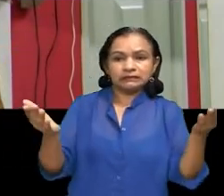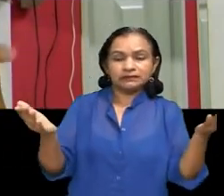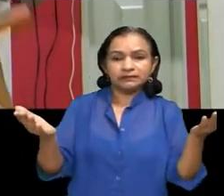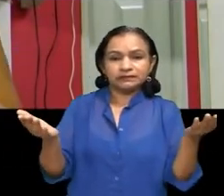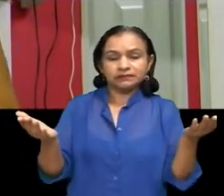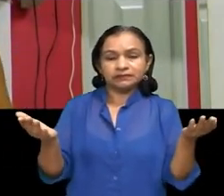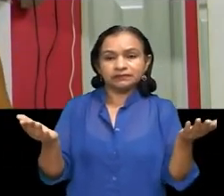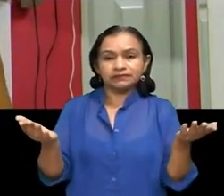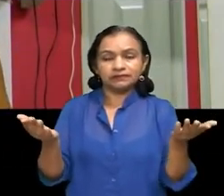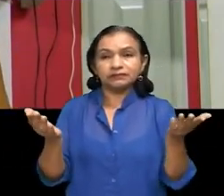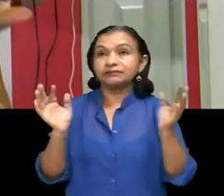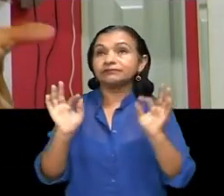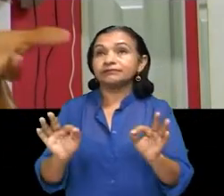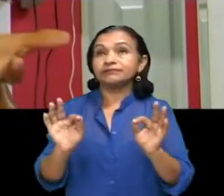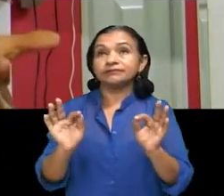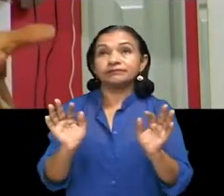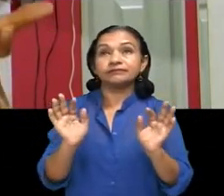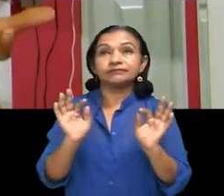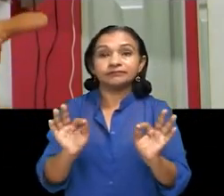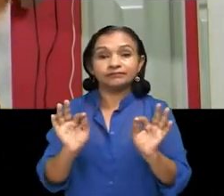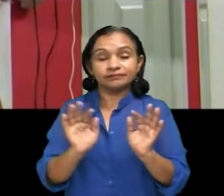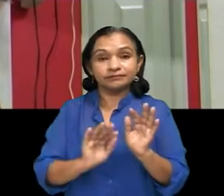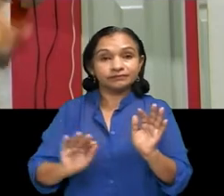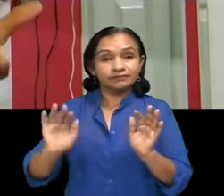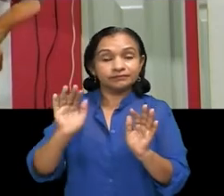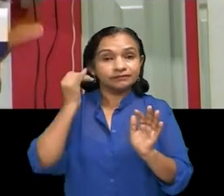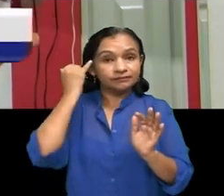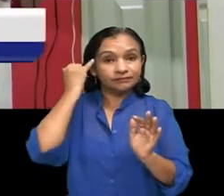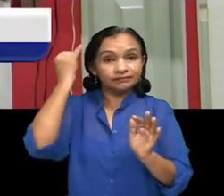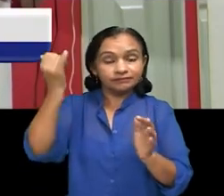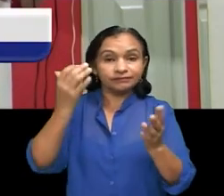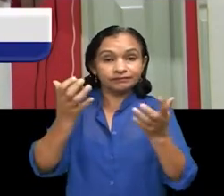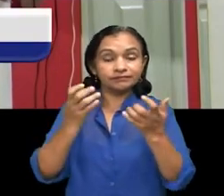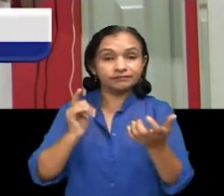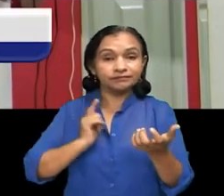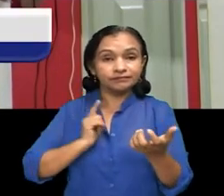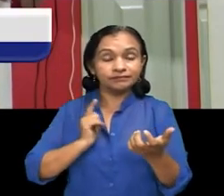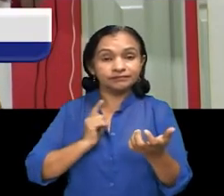un espacio decente y que fuera también conforme a la idea que nosotros tenemos